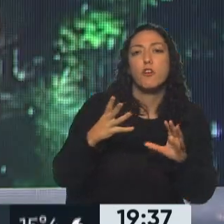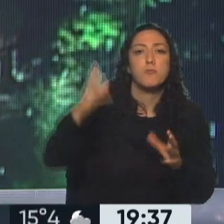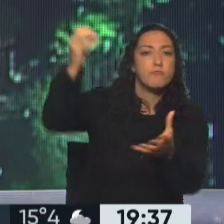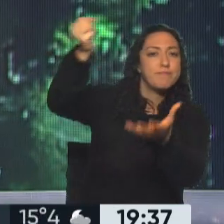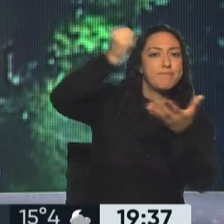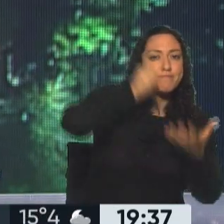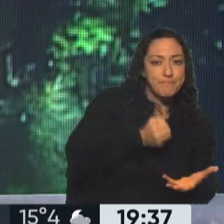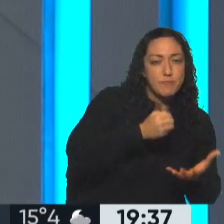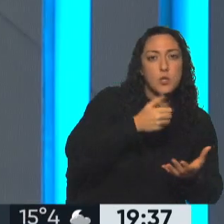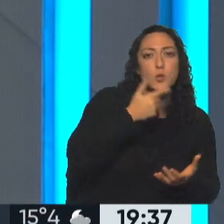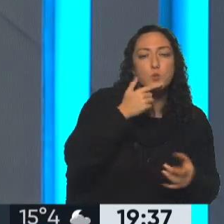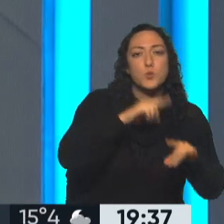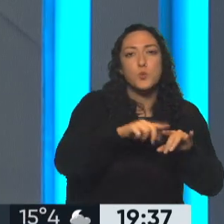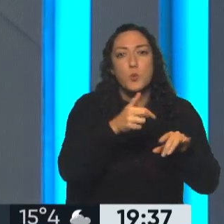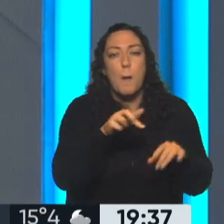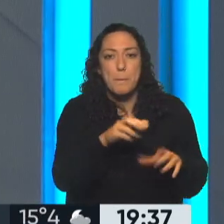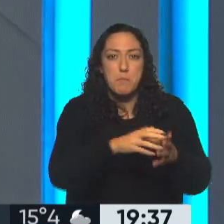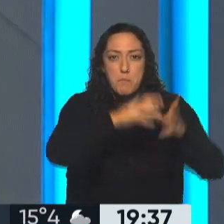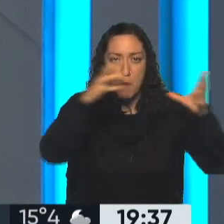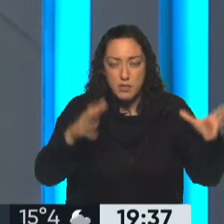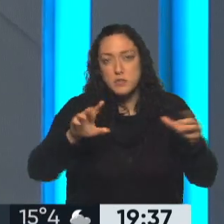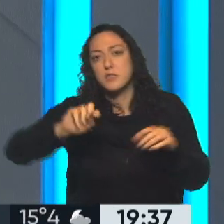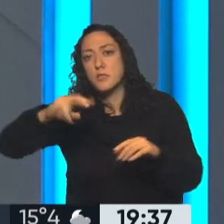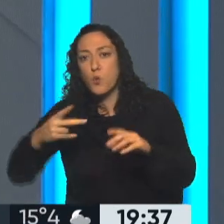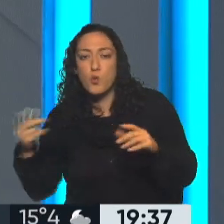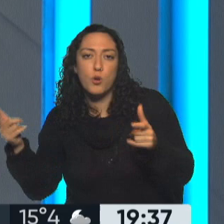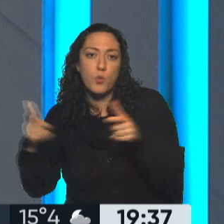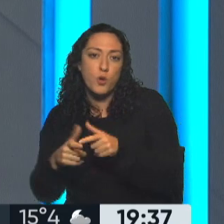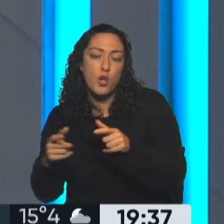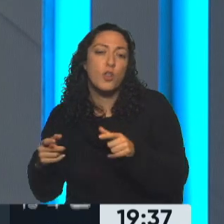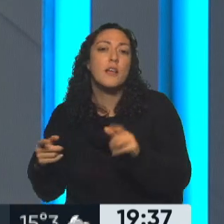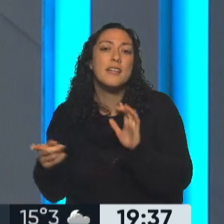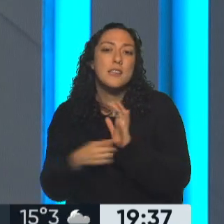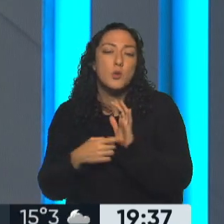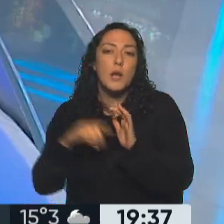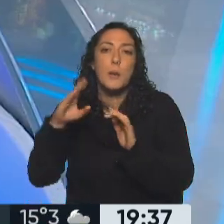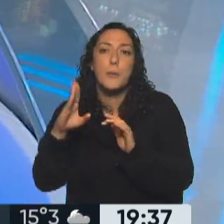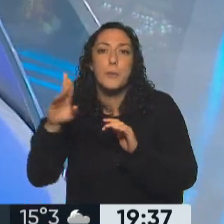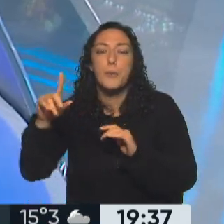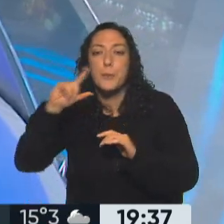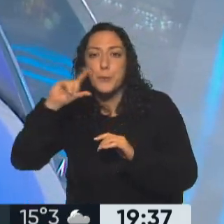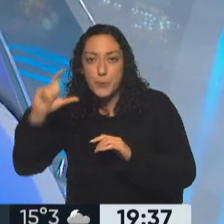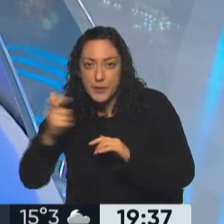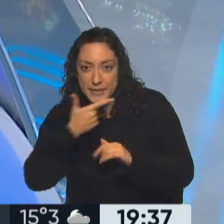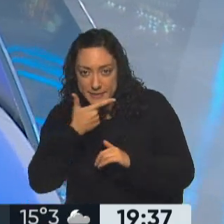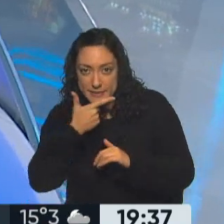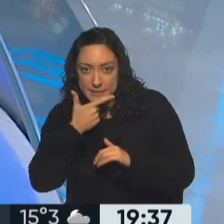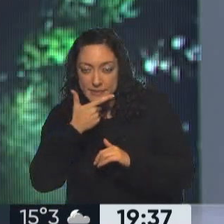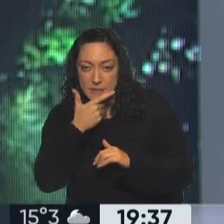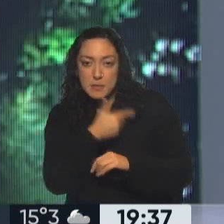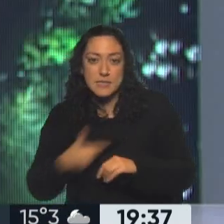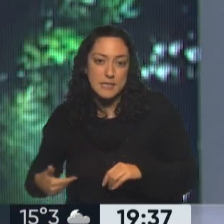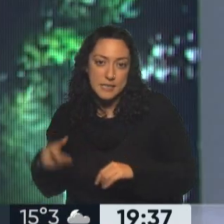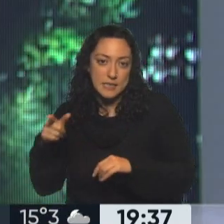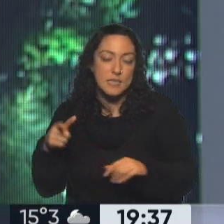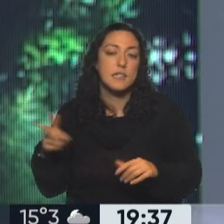tramo del swap que se lo puedan ampliar. Y la otra también con la titular del Banco de los BRICS, que es Dilma Rousseff, ¿no? Yo digo el derecho. Está el